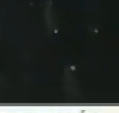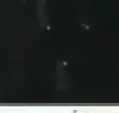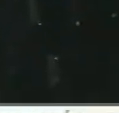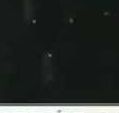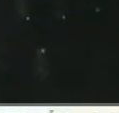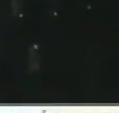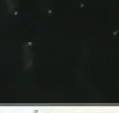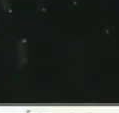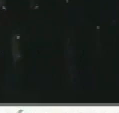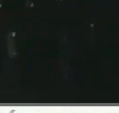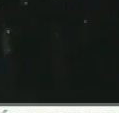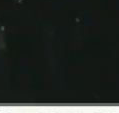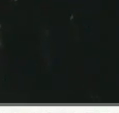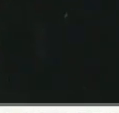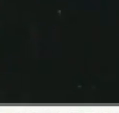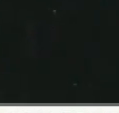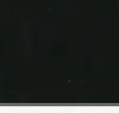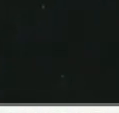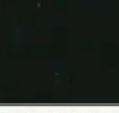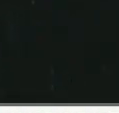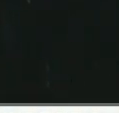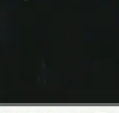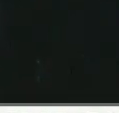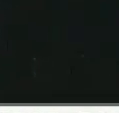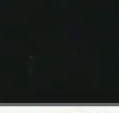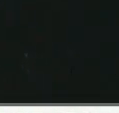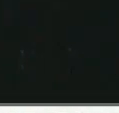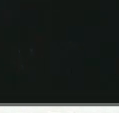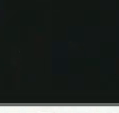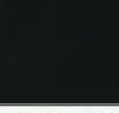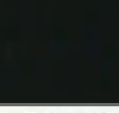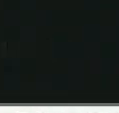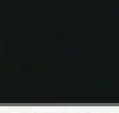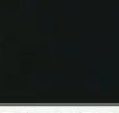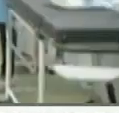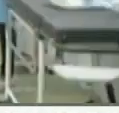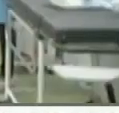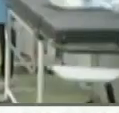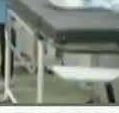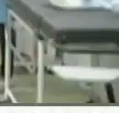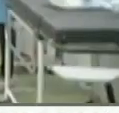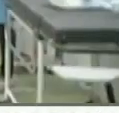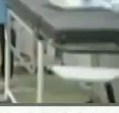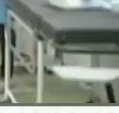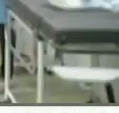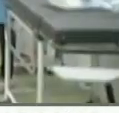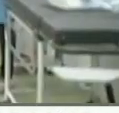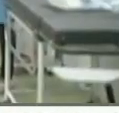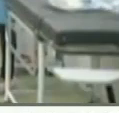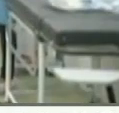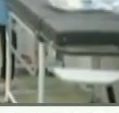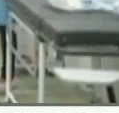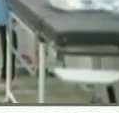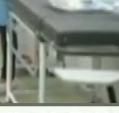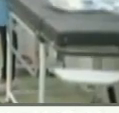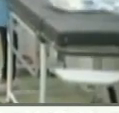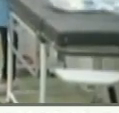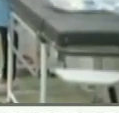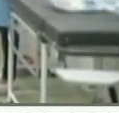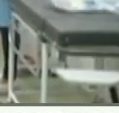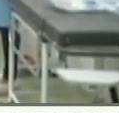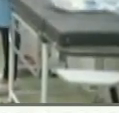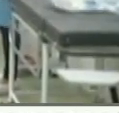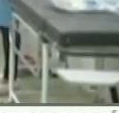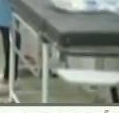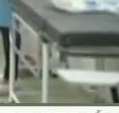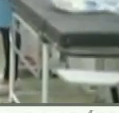Brasil es la nueva zona cero de la pandemia. Tan solo en el mes de marzo superó las 67 mil víctimas. El